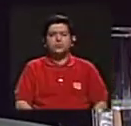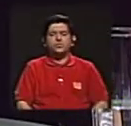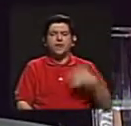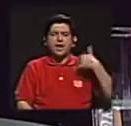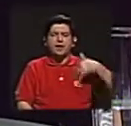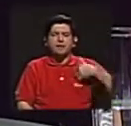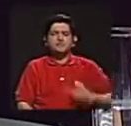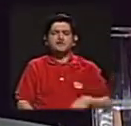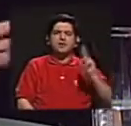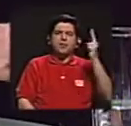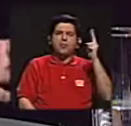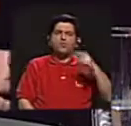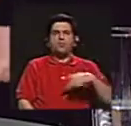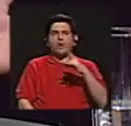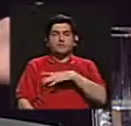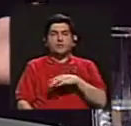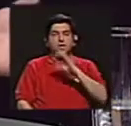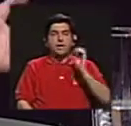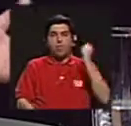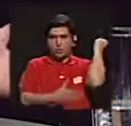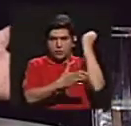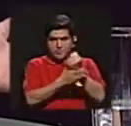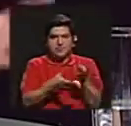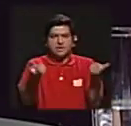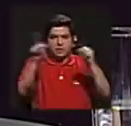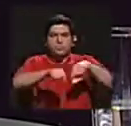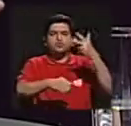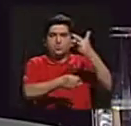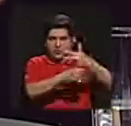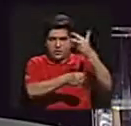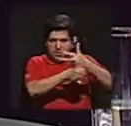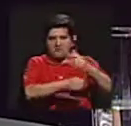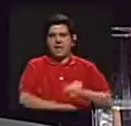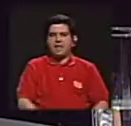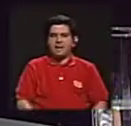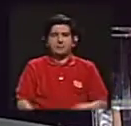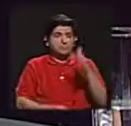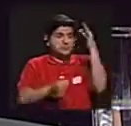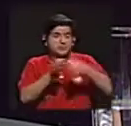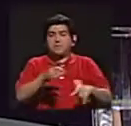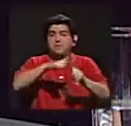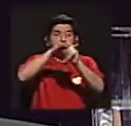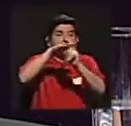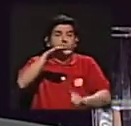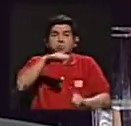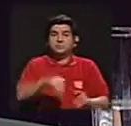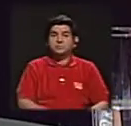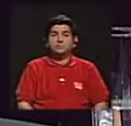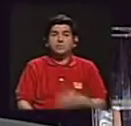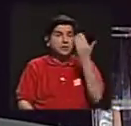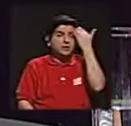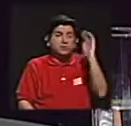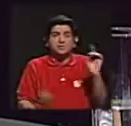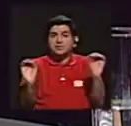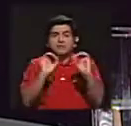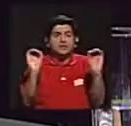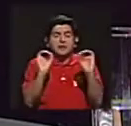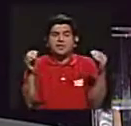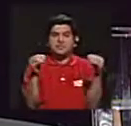Chile, o que los matan directamente, como ocurre en Guatemala, ¿verdad? Que simplemente desaparecen y no se sabe nada de